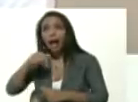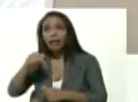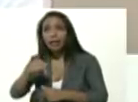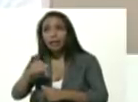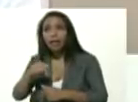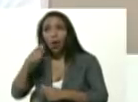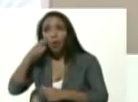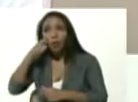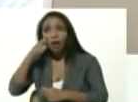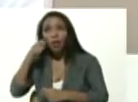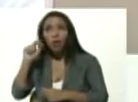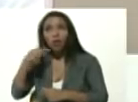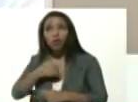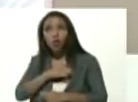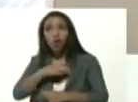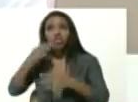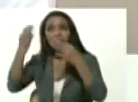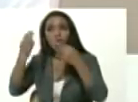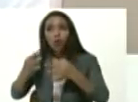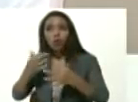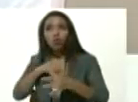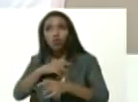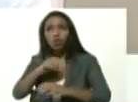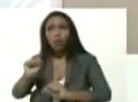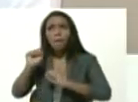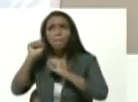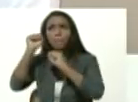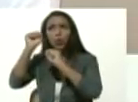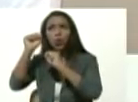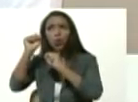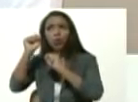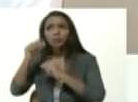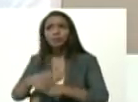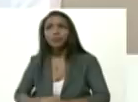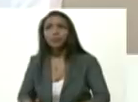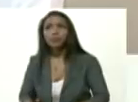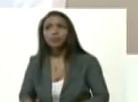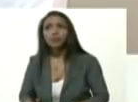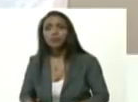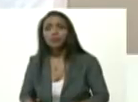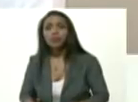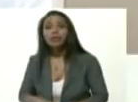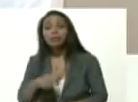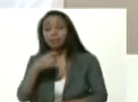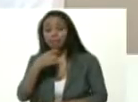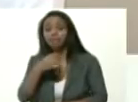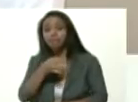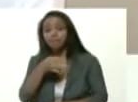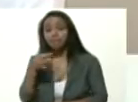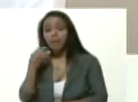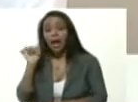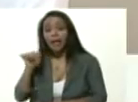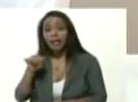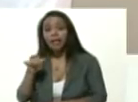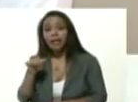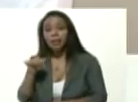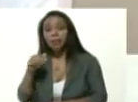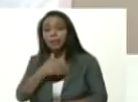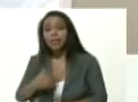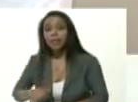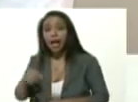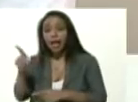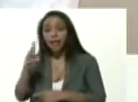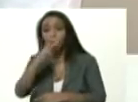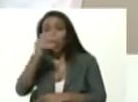la humanidad y de la que estoy seguro vamos a salir victoriosos y victoriosas. Efectivamente, presidente, esta cuarentena nos